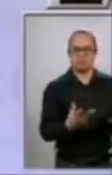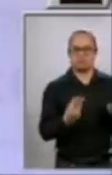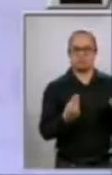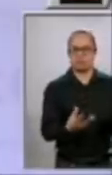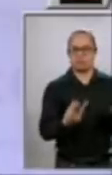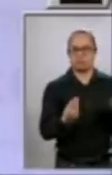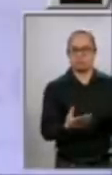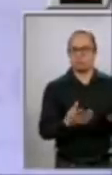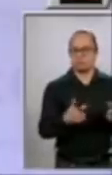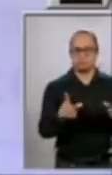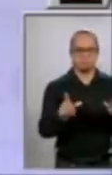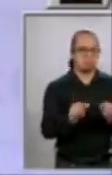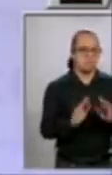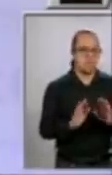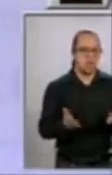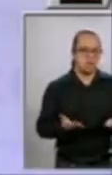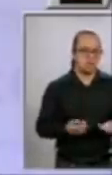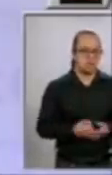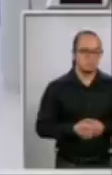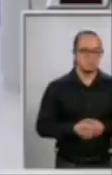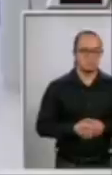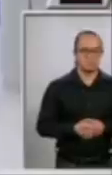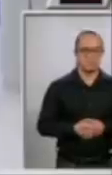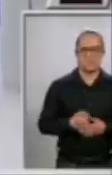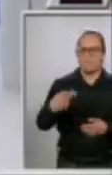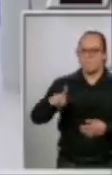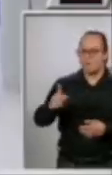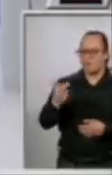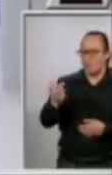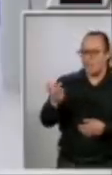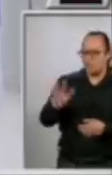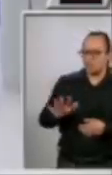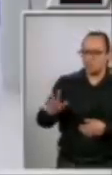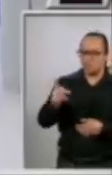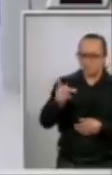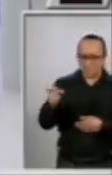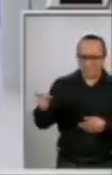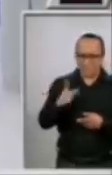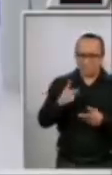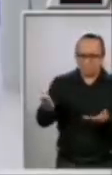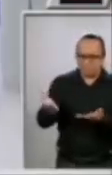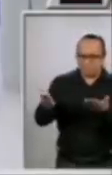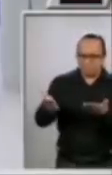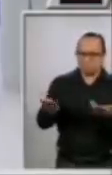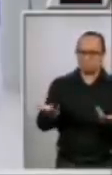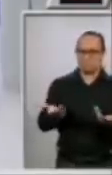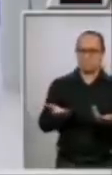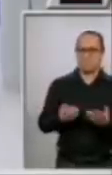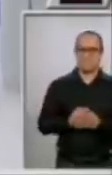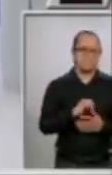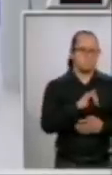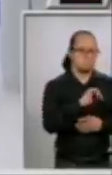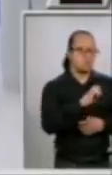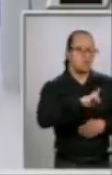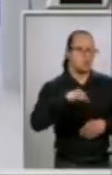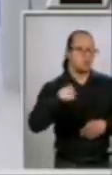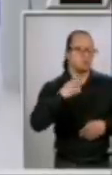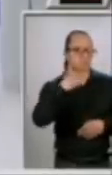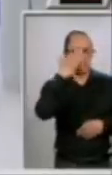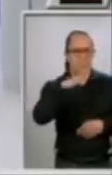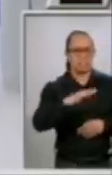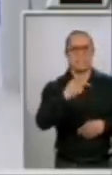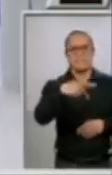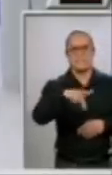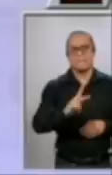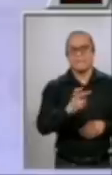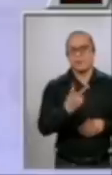Pero eso es algo que hace, o sea, eso es algo que sí, que se ha hecho durante casi 100 años, yo creo, me atrevo a decir. Uh-huh. Y bueno, no